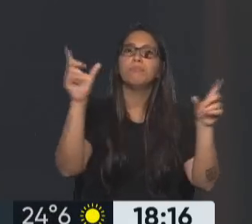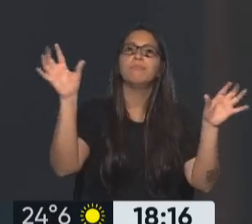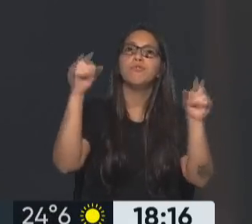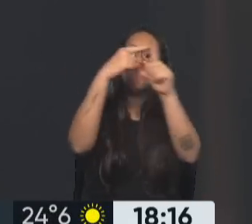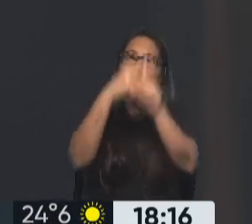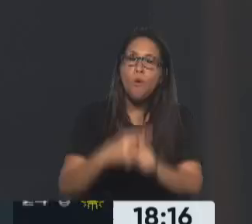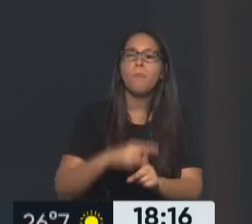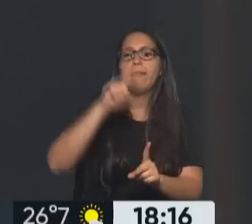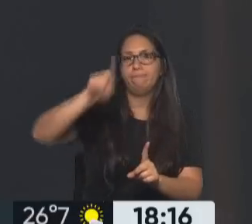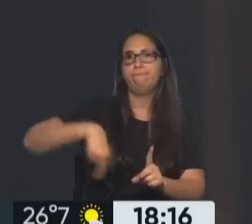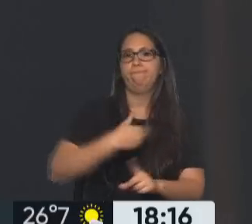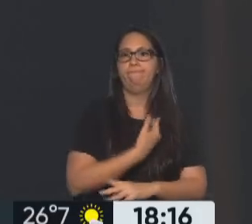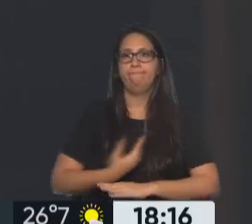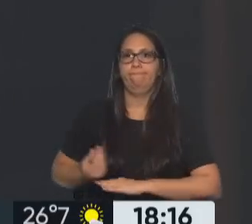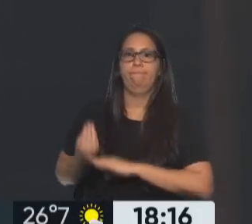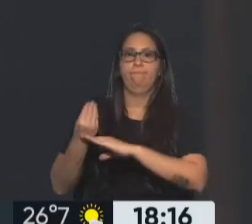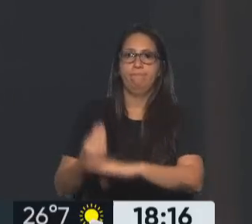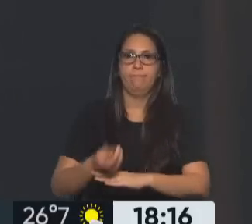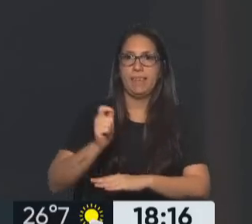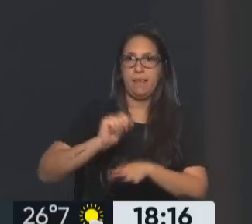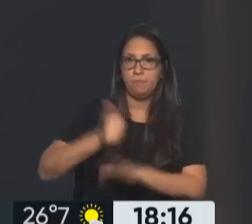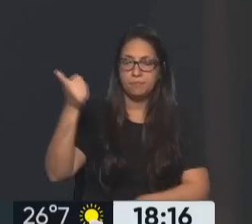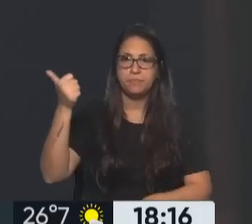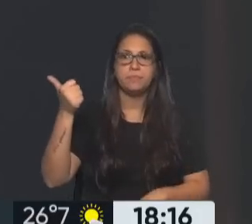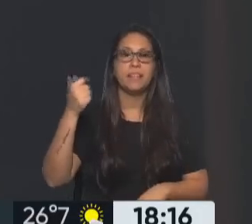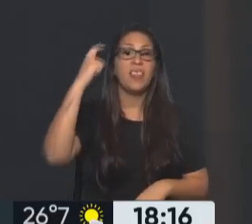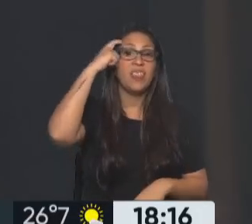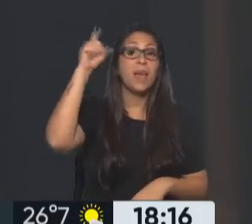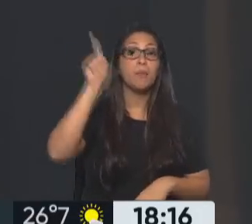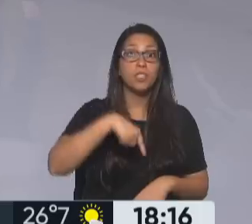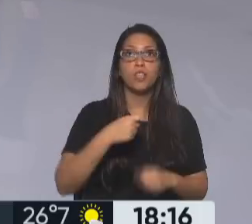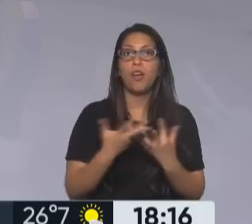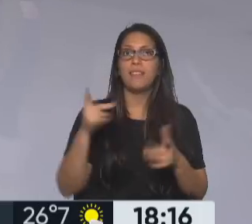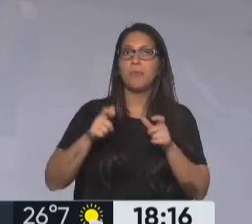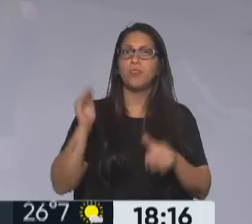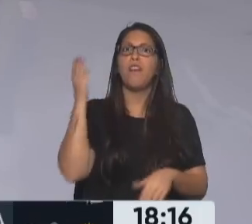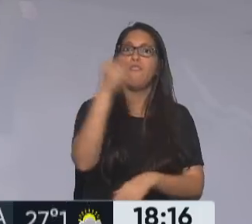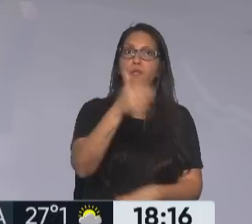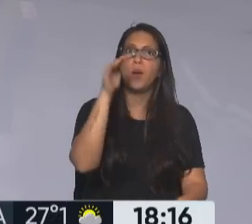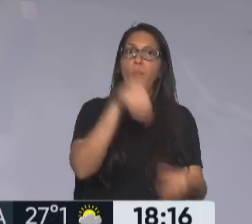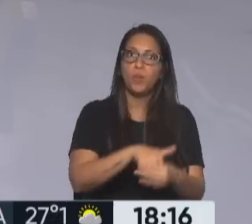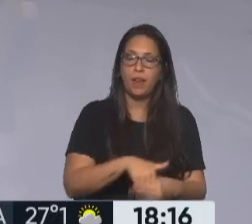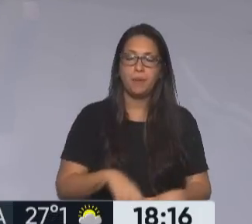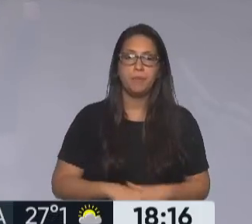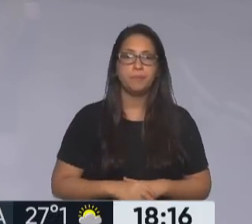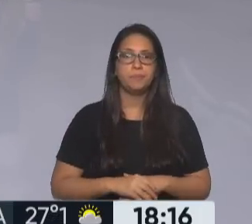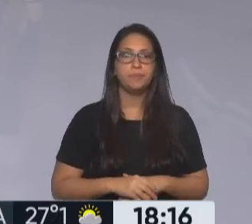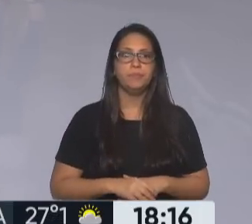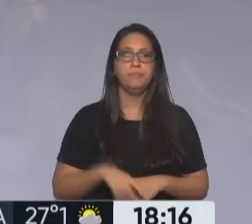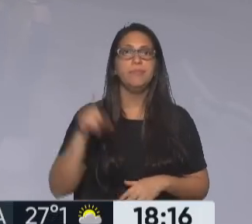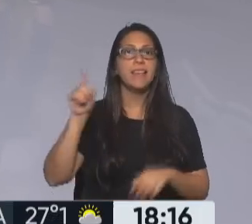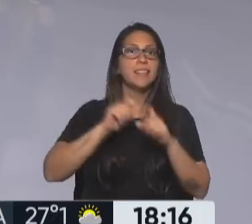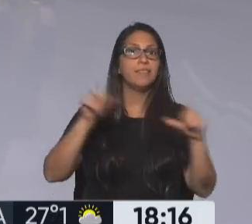de ellos que aumentaron el caudal de votos en un 10%. Bueno, el resultado por condado, de lo que fue